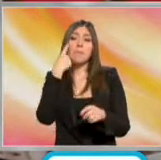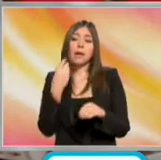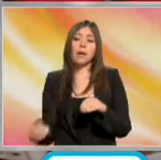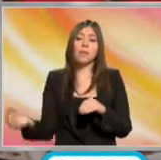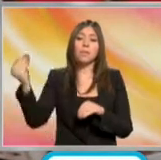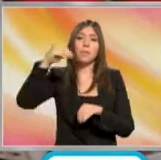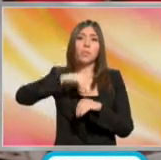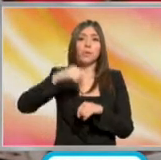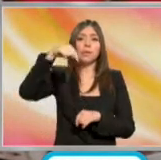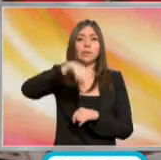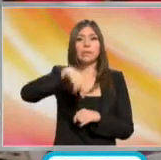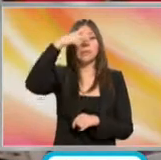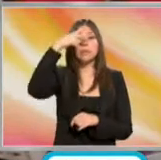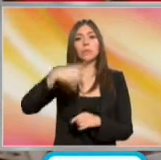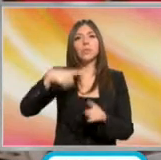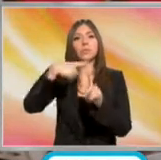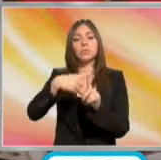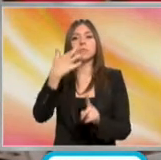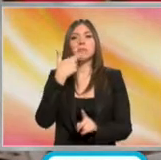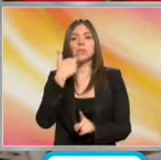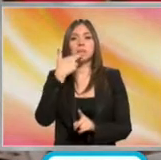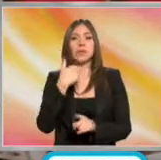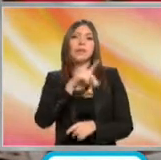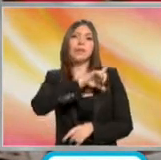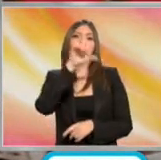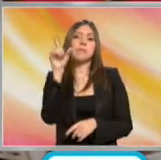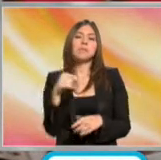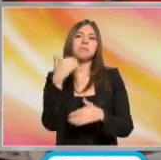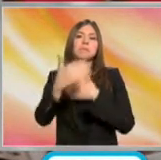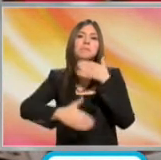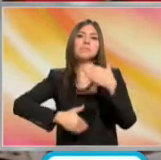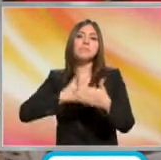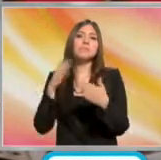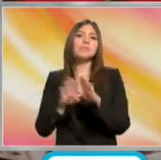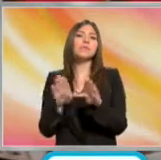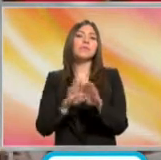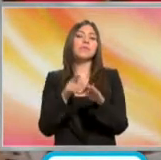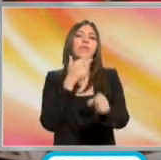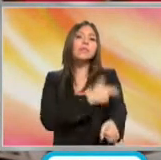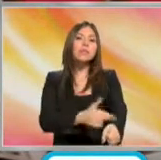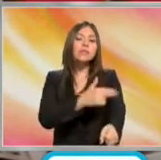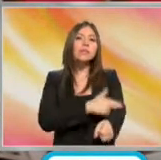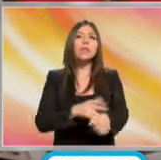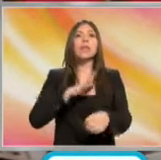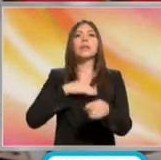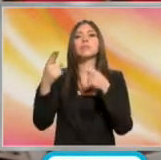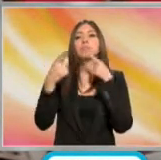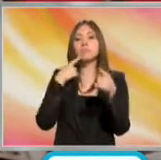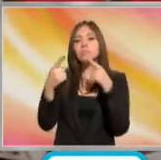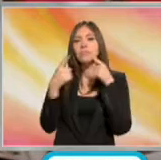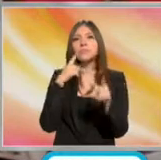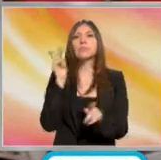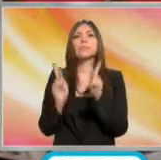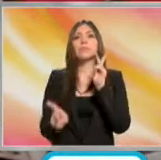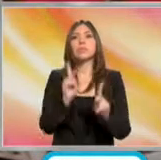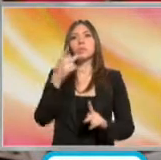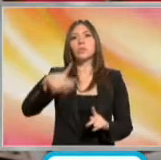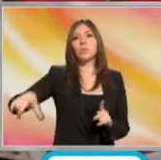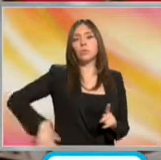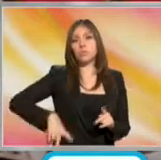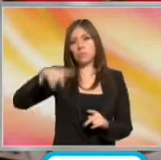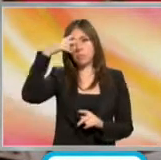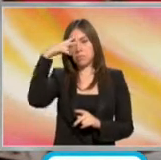en México. Esto obviamente tiene una serie de procesos donde pues hay diálogo, hay pláticas con el gobierno